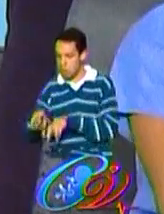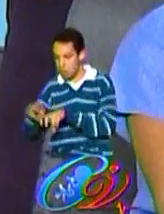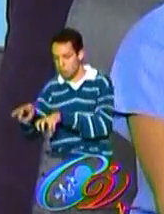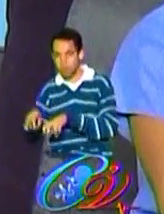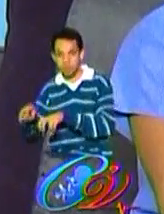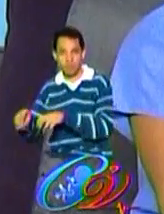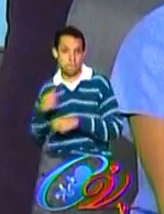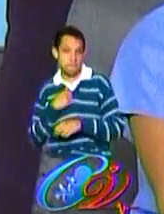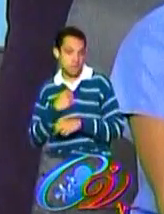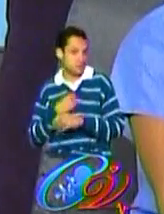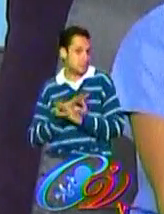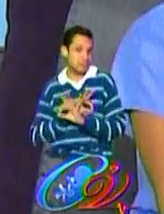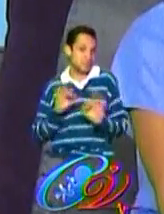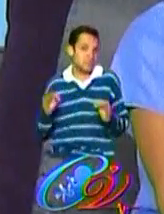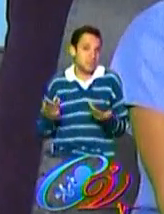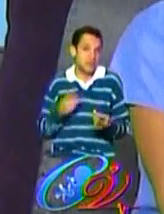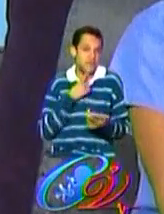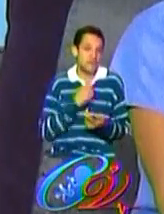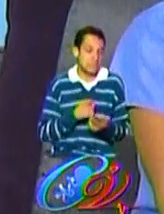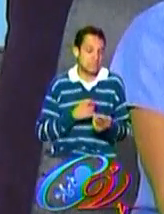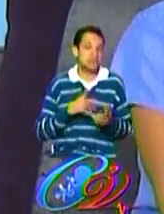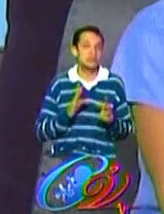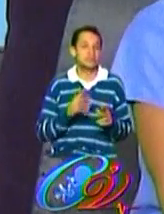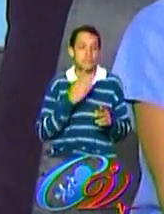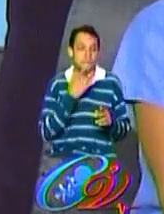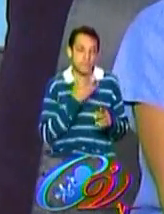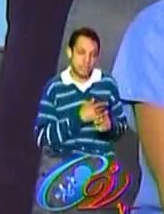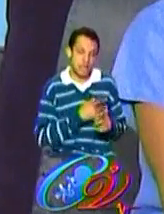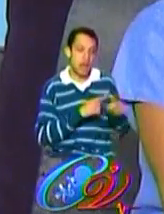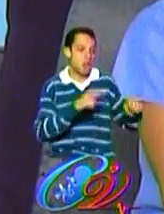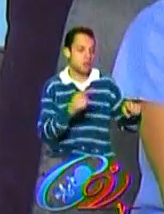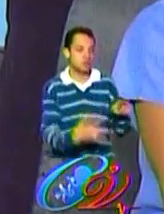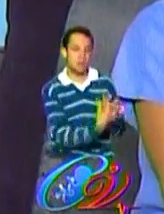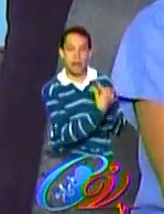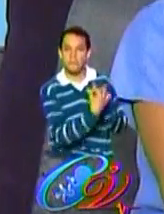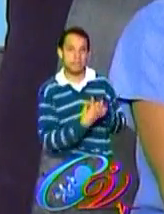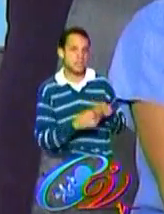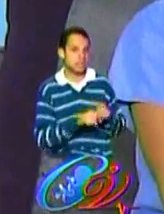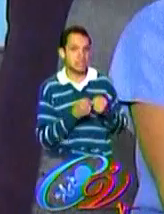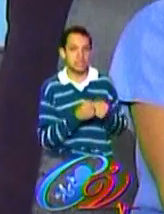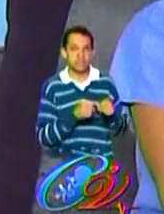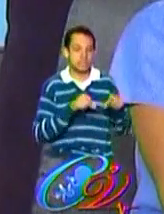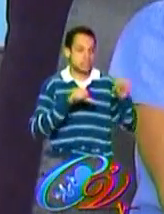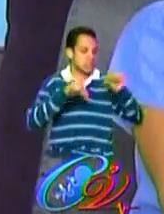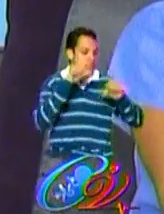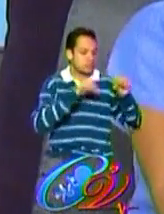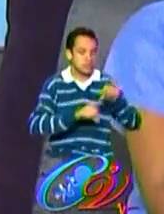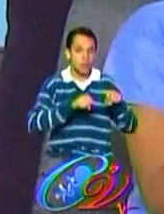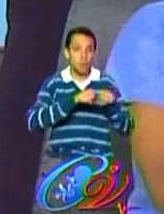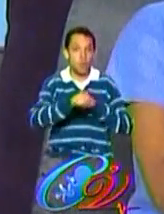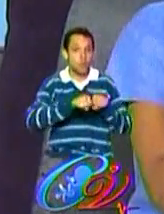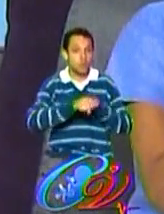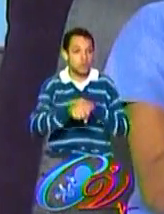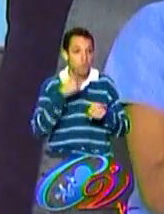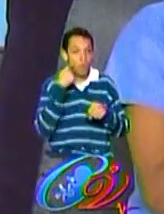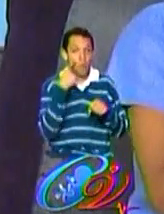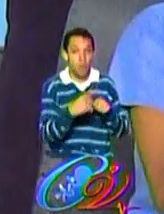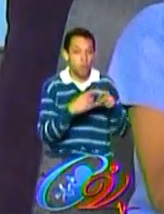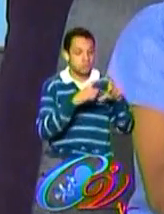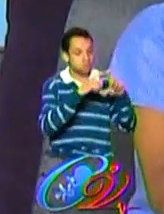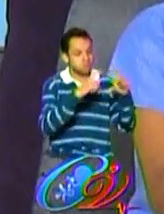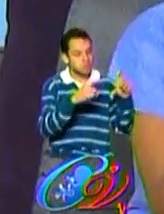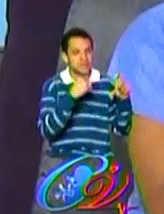todos podemos hacer eso. Pero simplemente es importante que ustedes lean las etiquetas detrás de